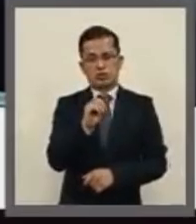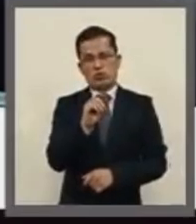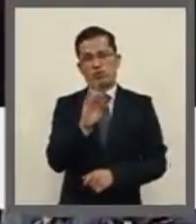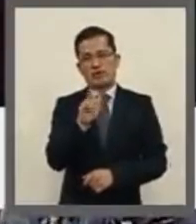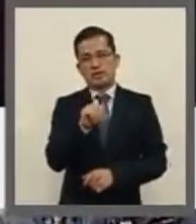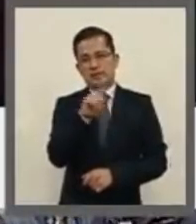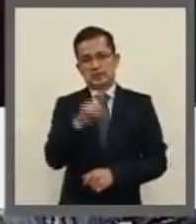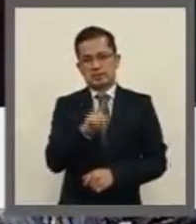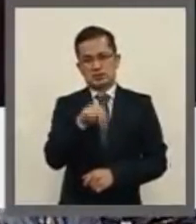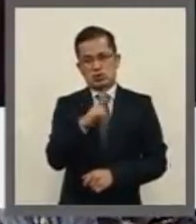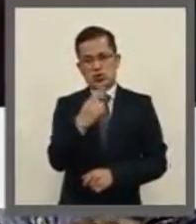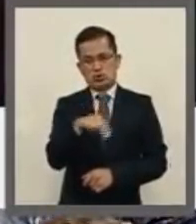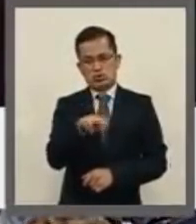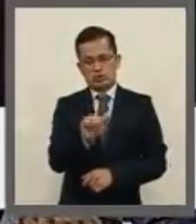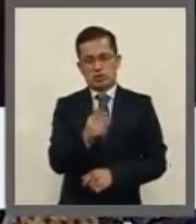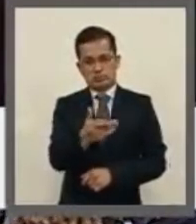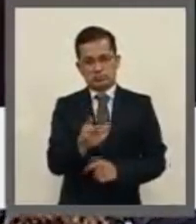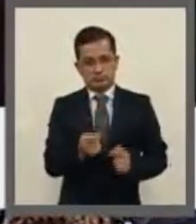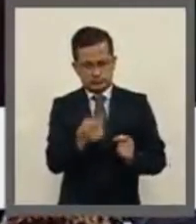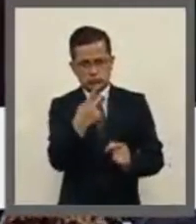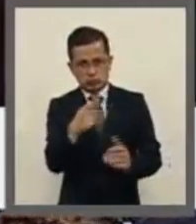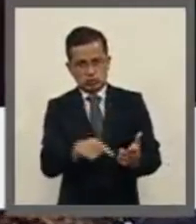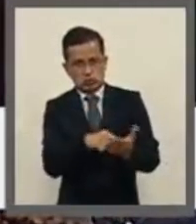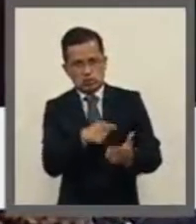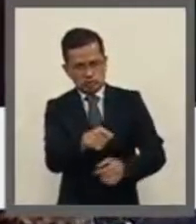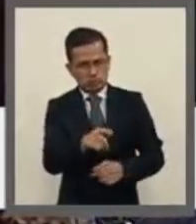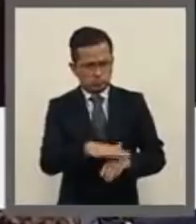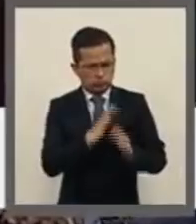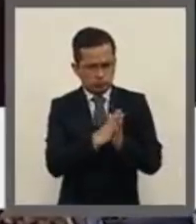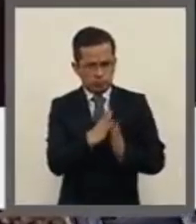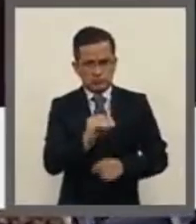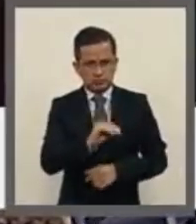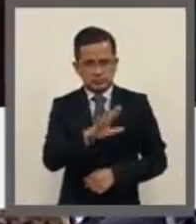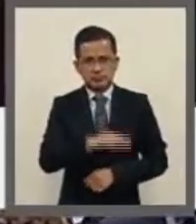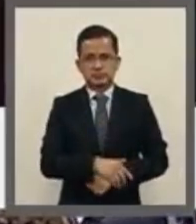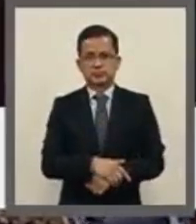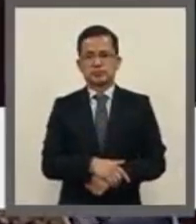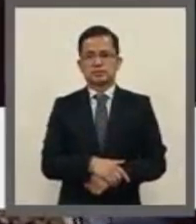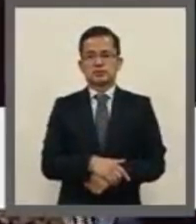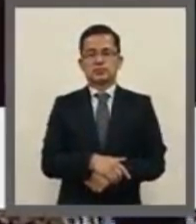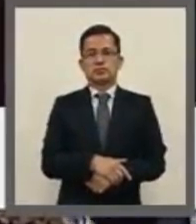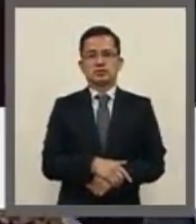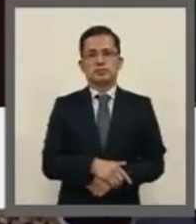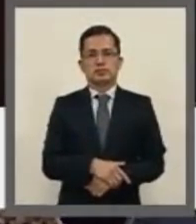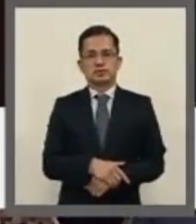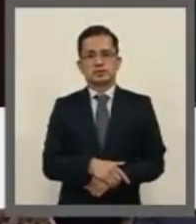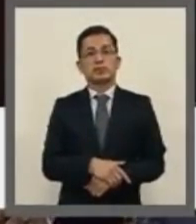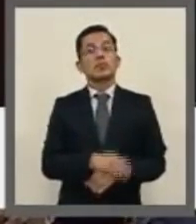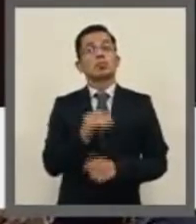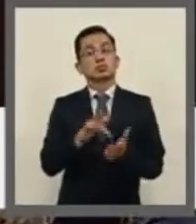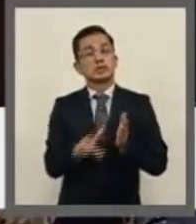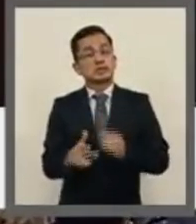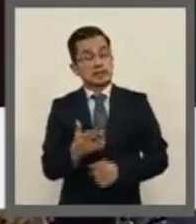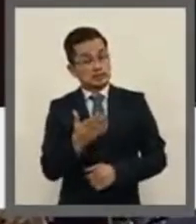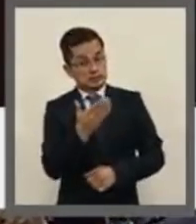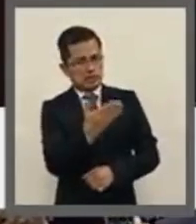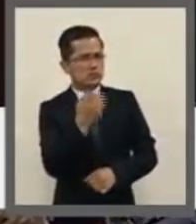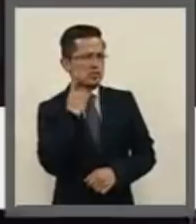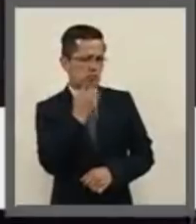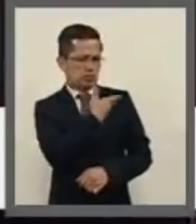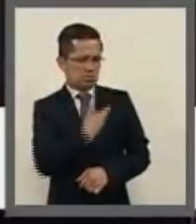Noroña. Desde su lugar, si le da el micrófono. Le agradezco mucho, diputada presidenta. Yo